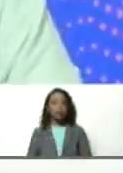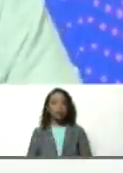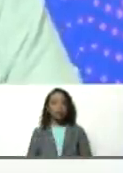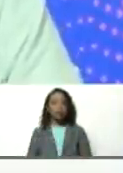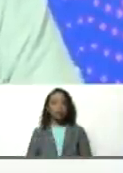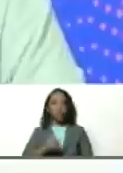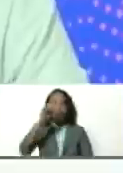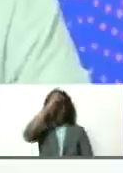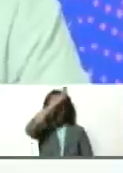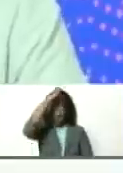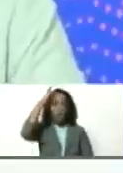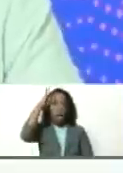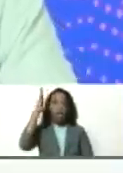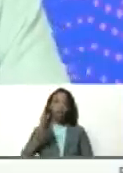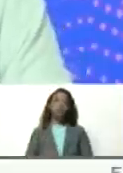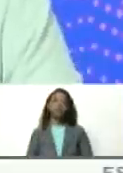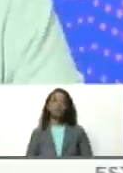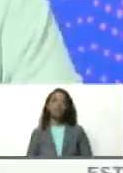Diosdado,